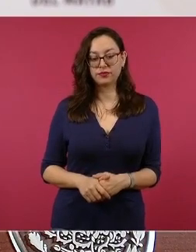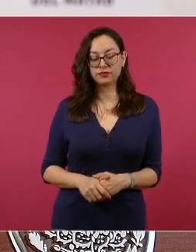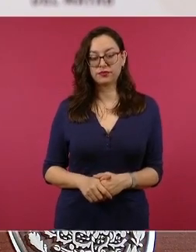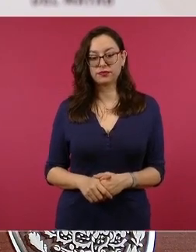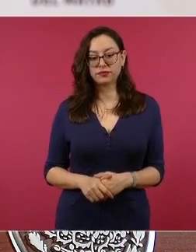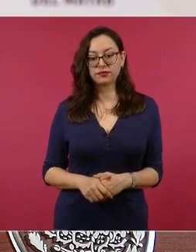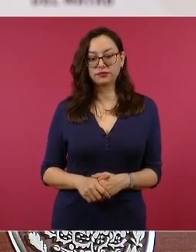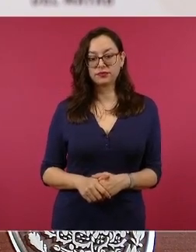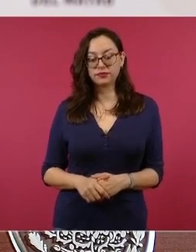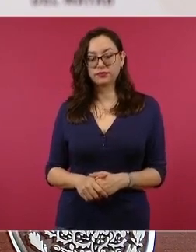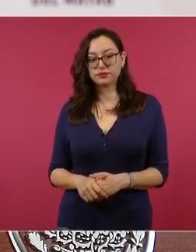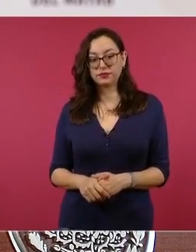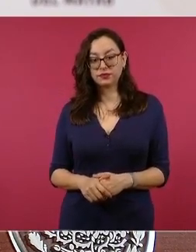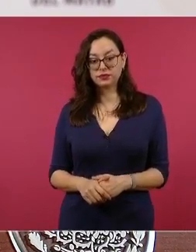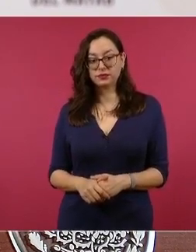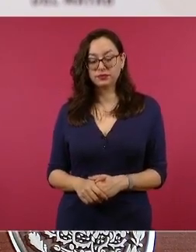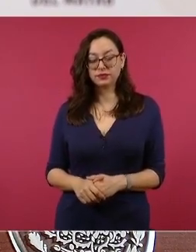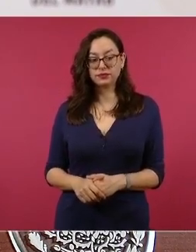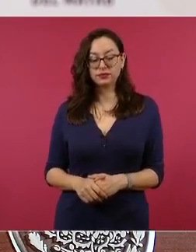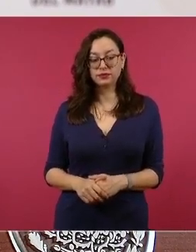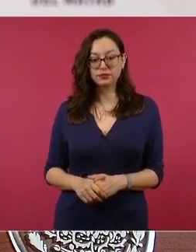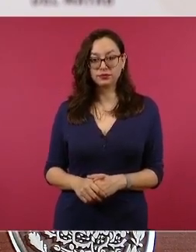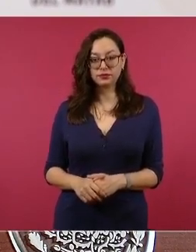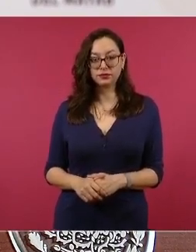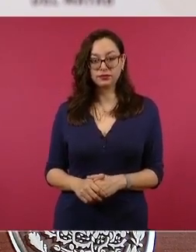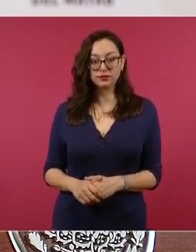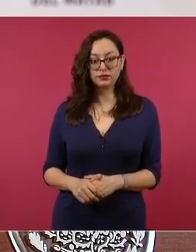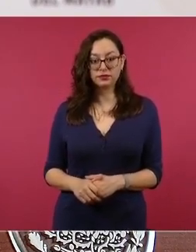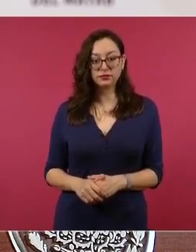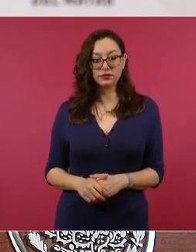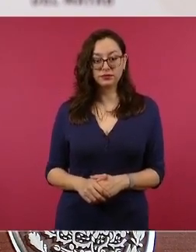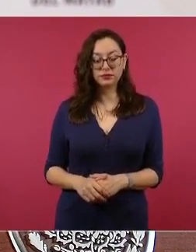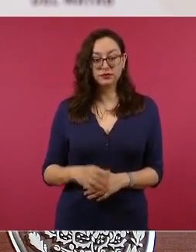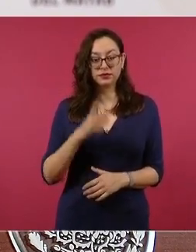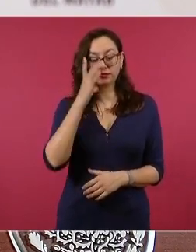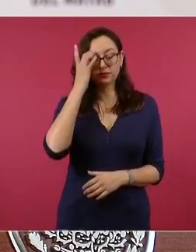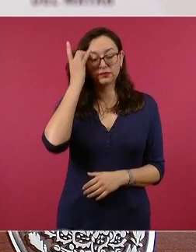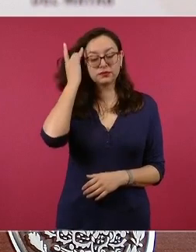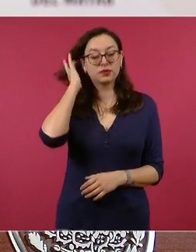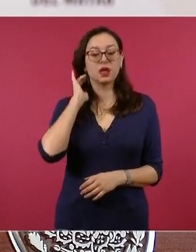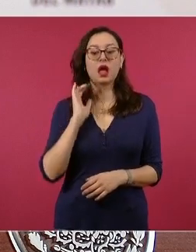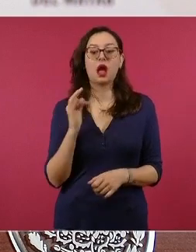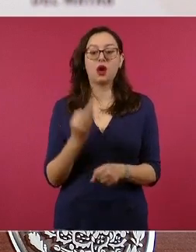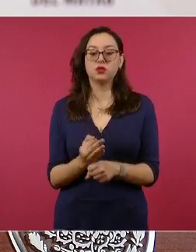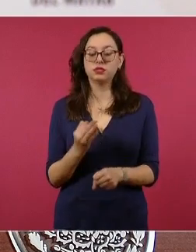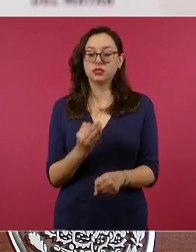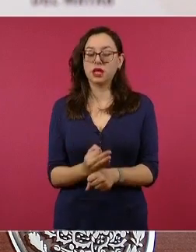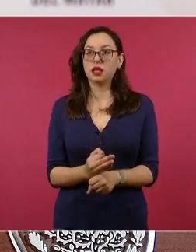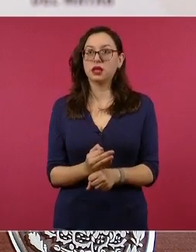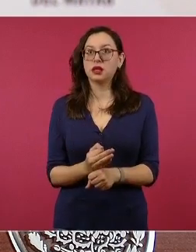Nosotros tenemos alrededor de 600 mil jóvenes